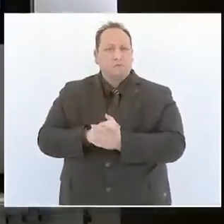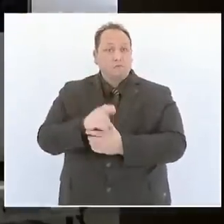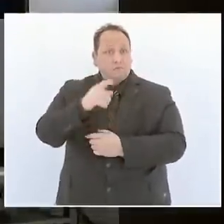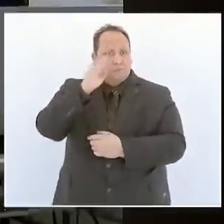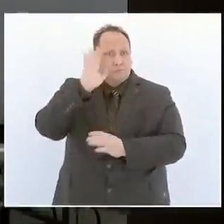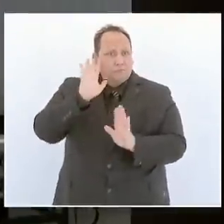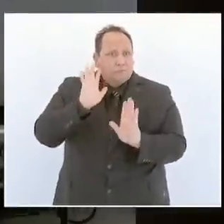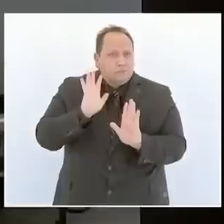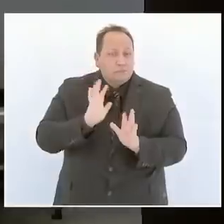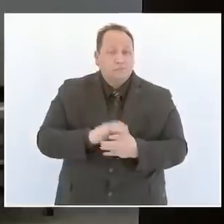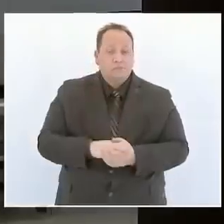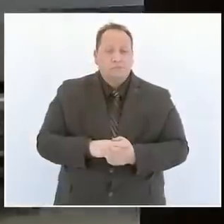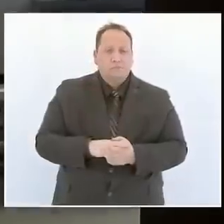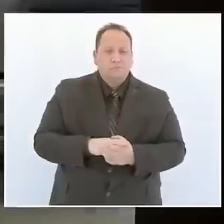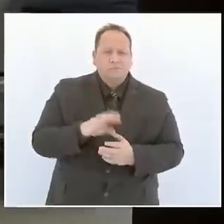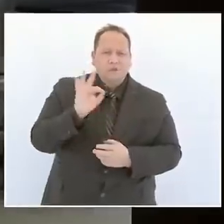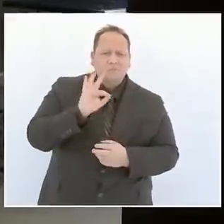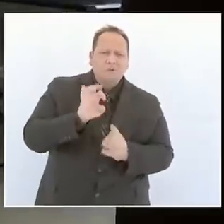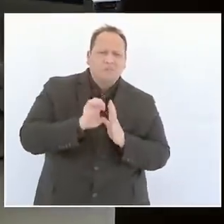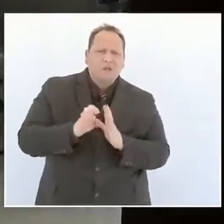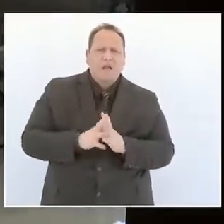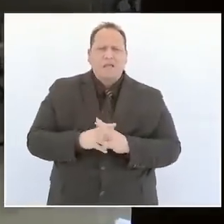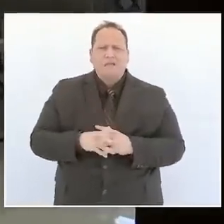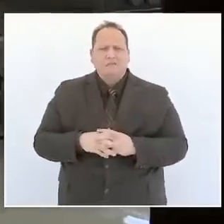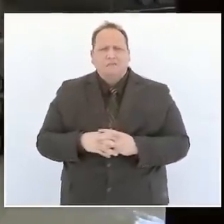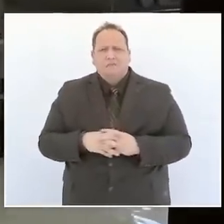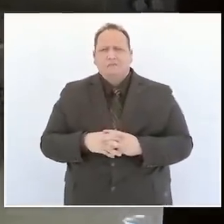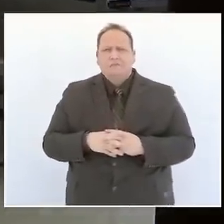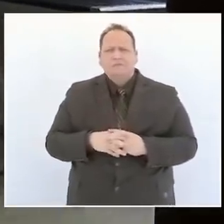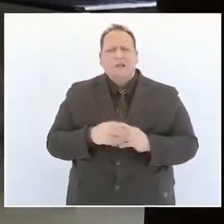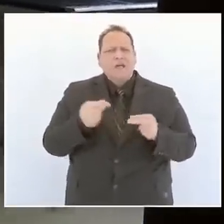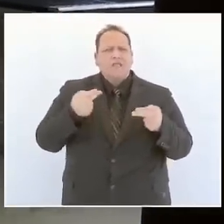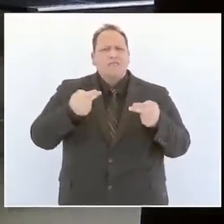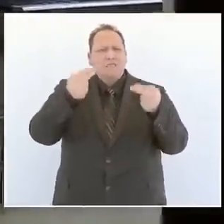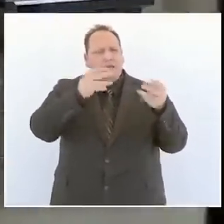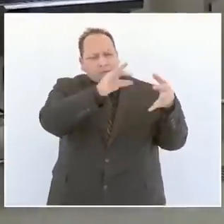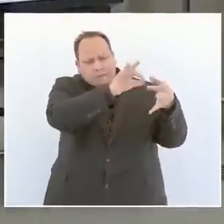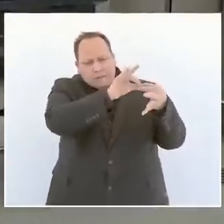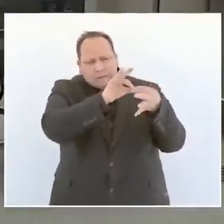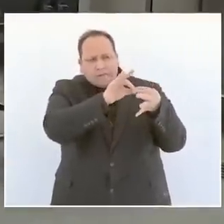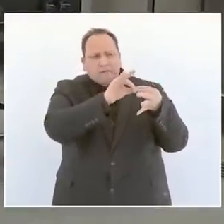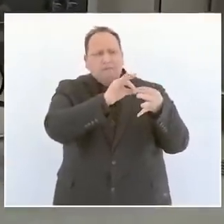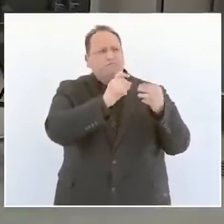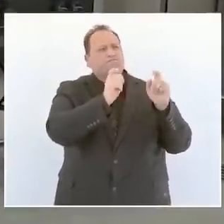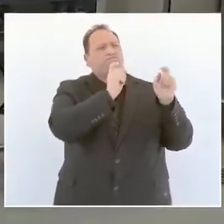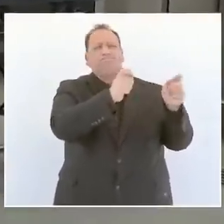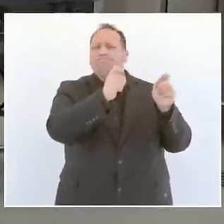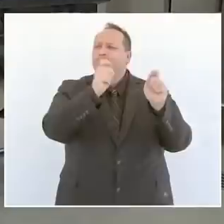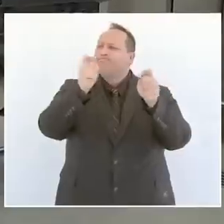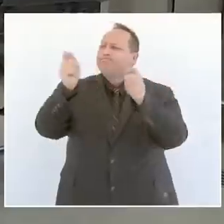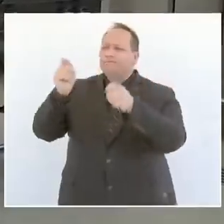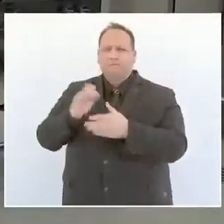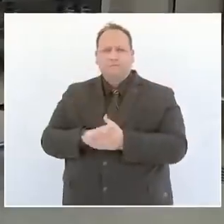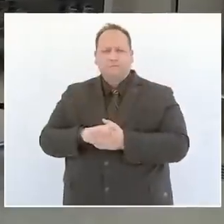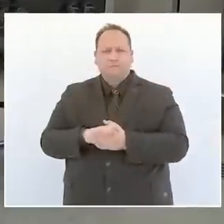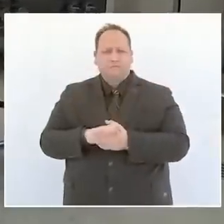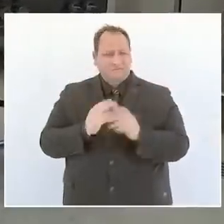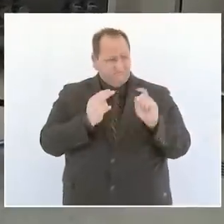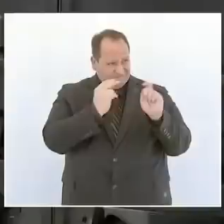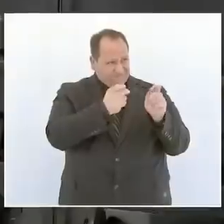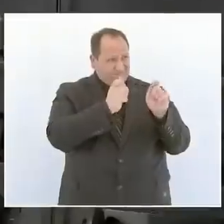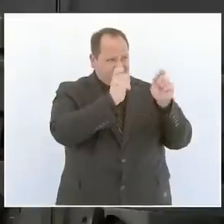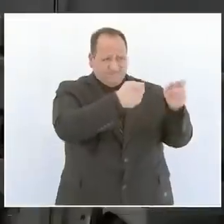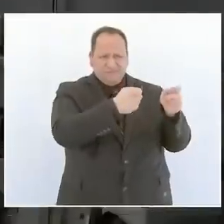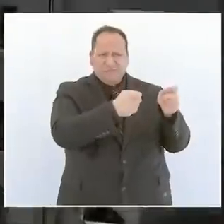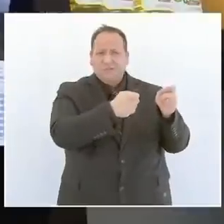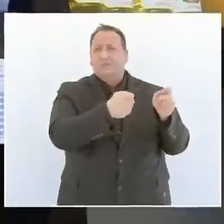Imagínense si se tuviese que hacer con empresas contratistas. Para empezar,